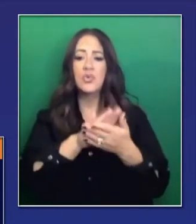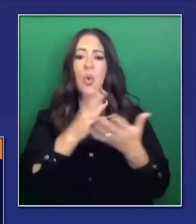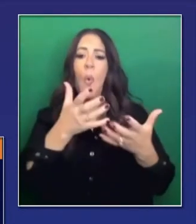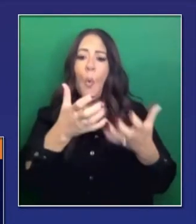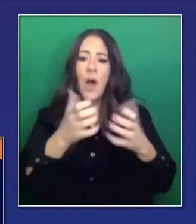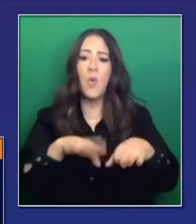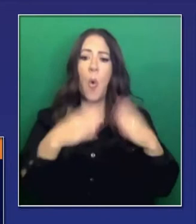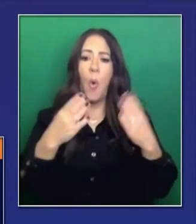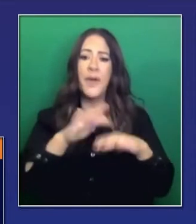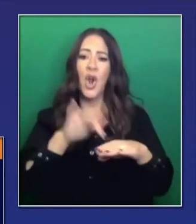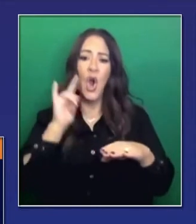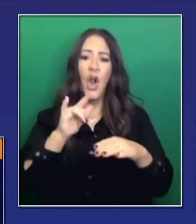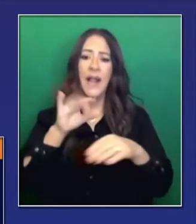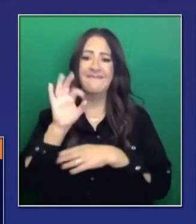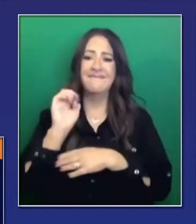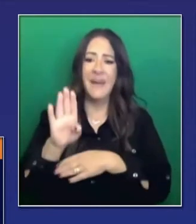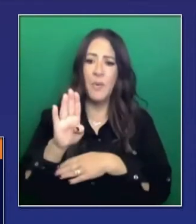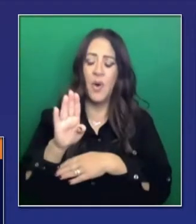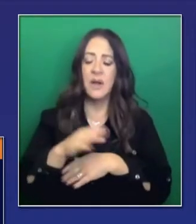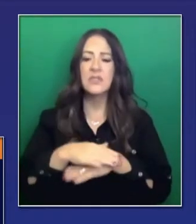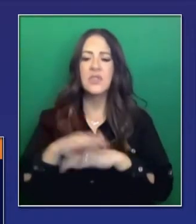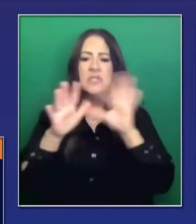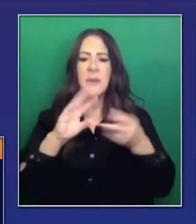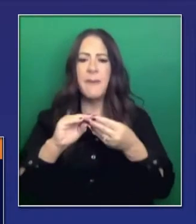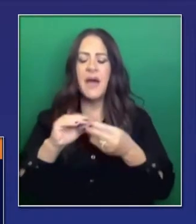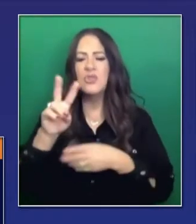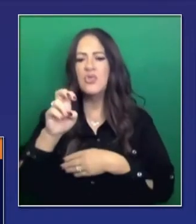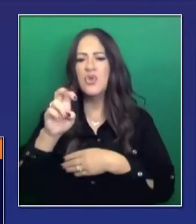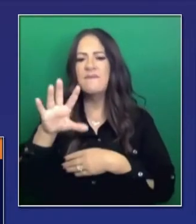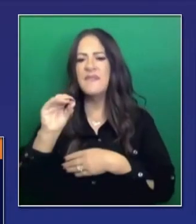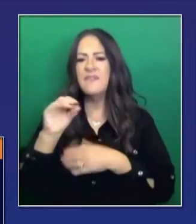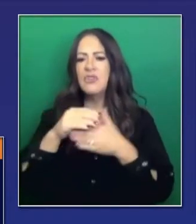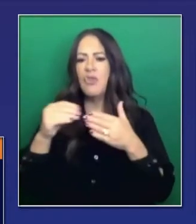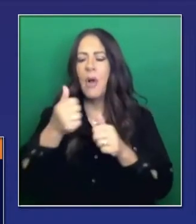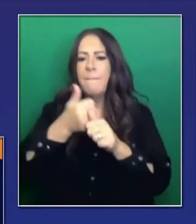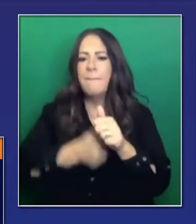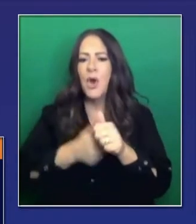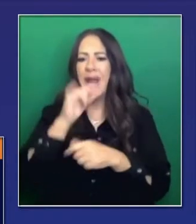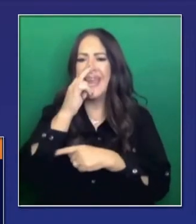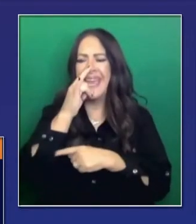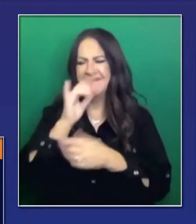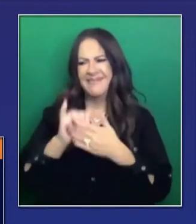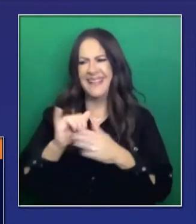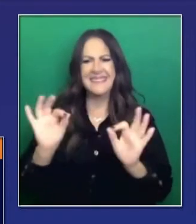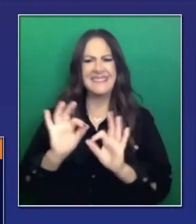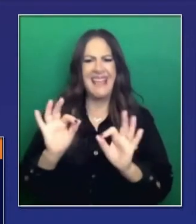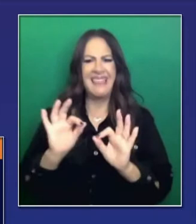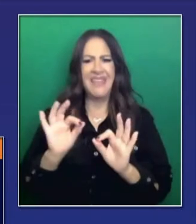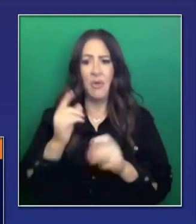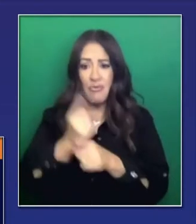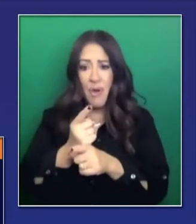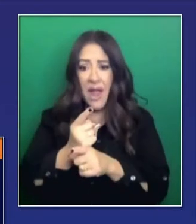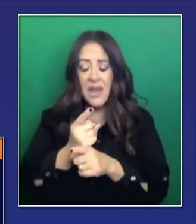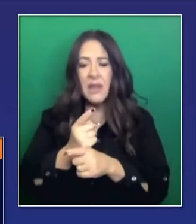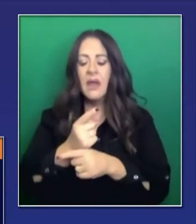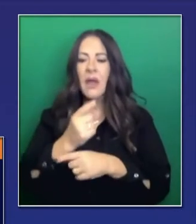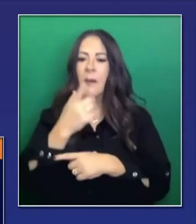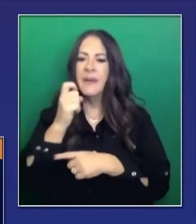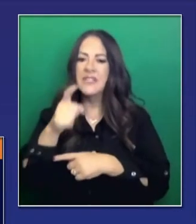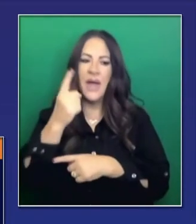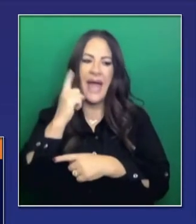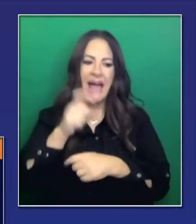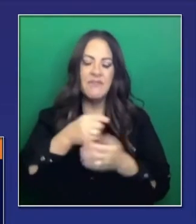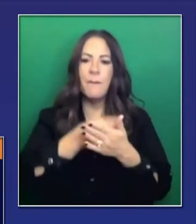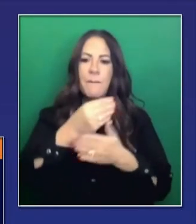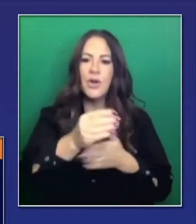febrero. Vienen siendo como 150 mil por persona. No es insignificante cuando considera los